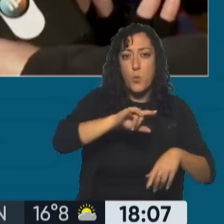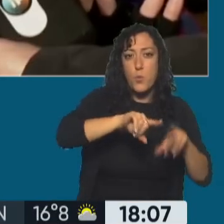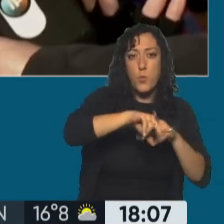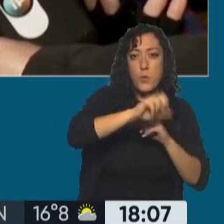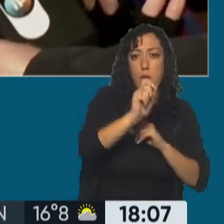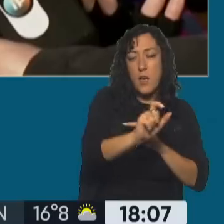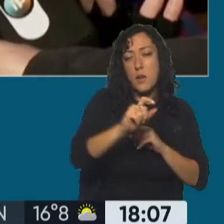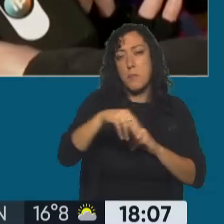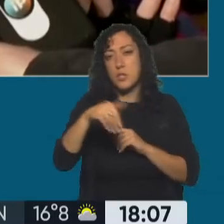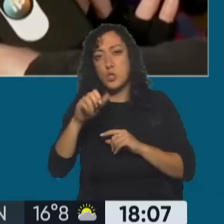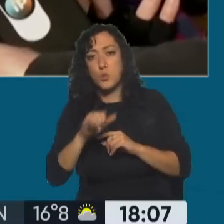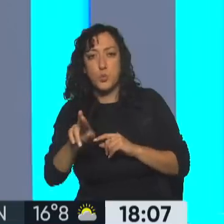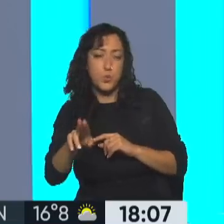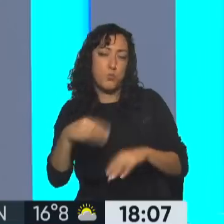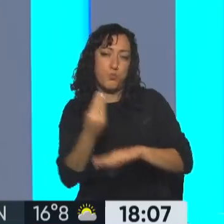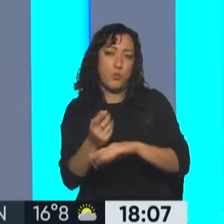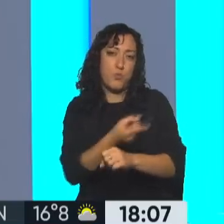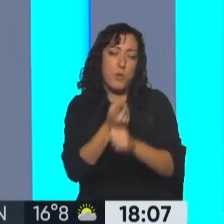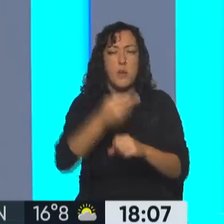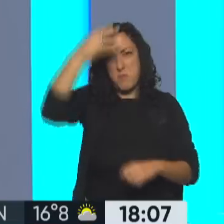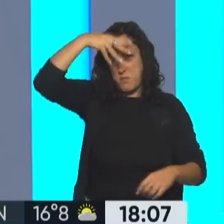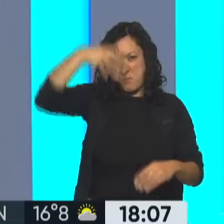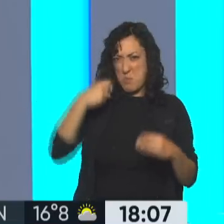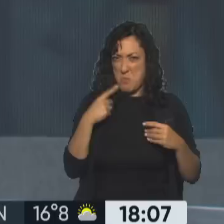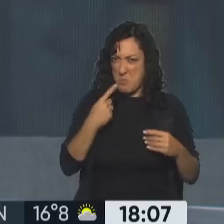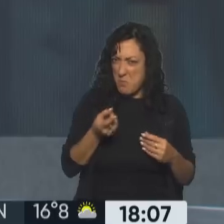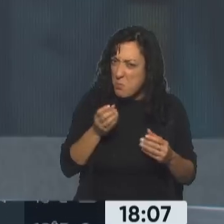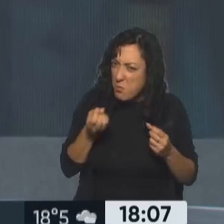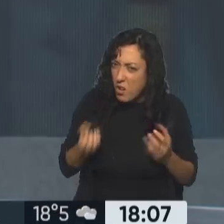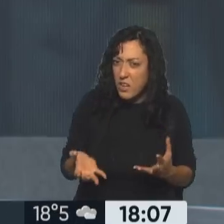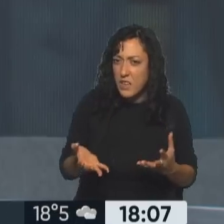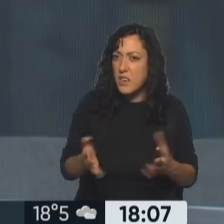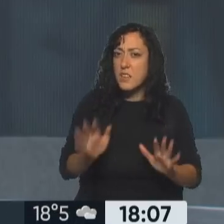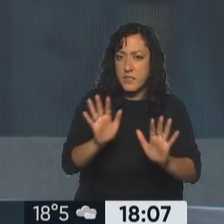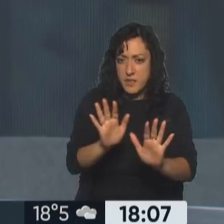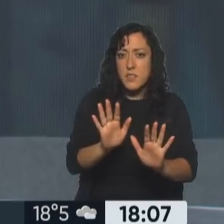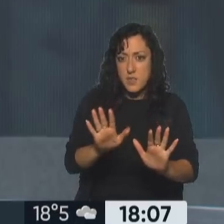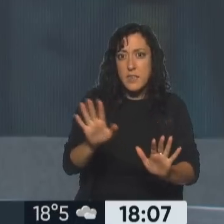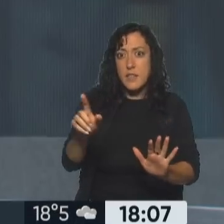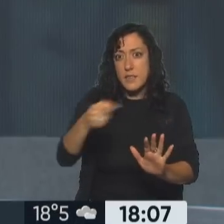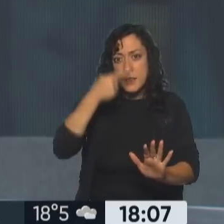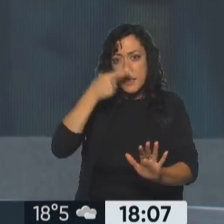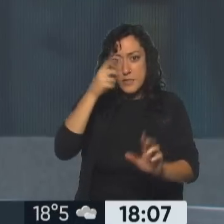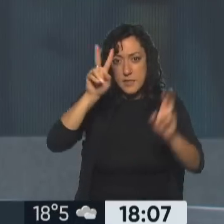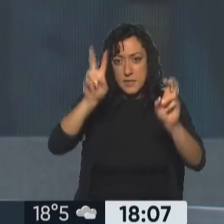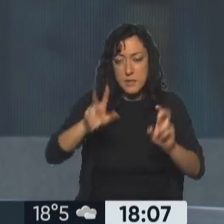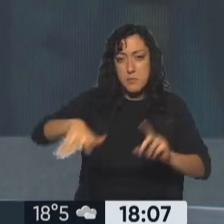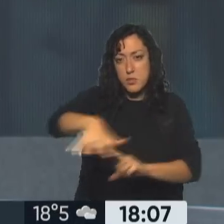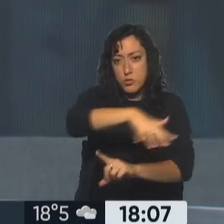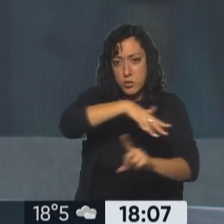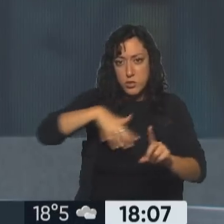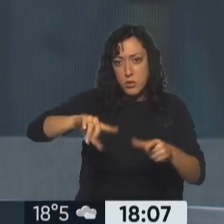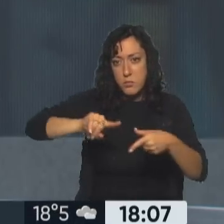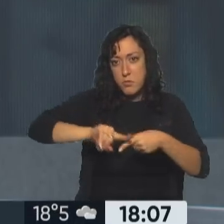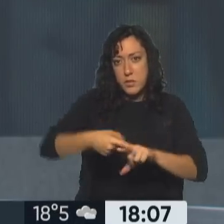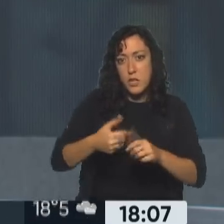tampoco. Claro. Y digo, ¿y por qué Patricia Bullrich dice lo que dice? A mí me gustaría tener un segundito porque me parece interesante ver el contexto político. Estamos hablando